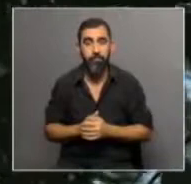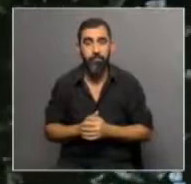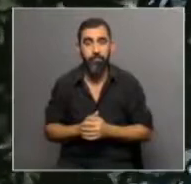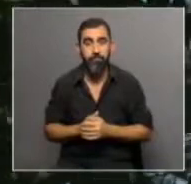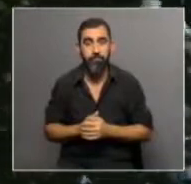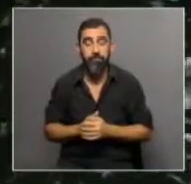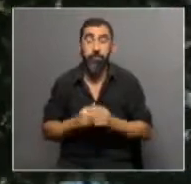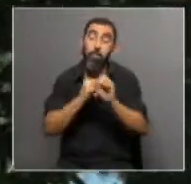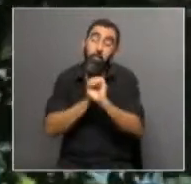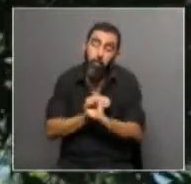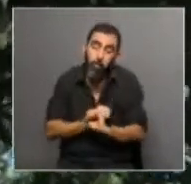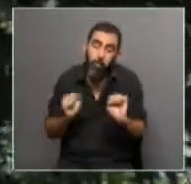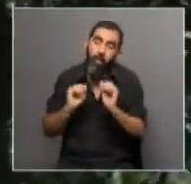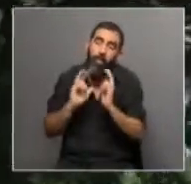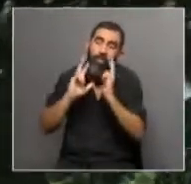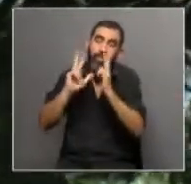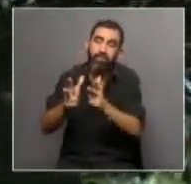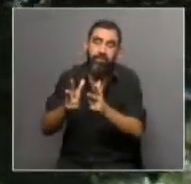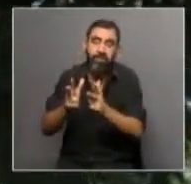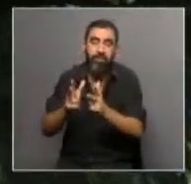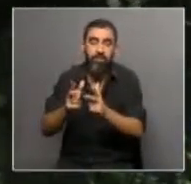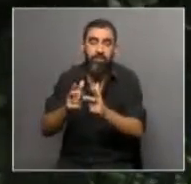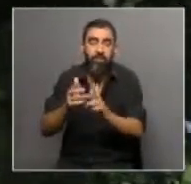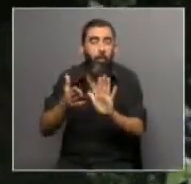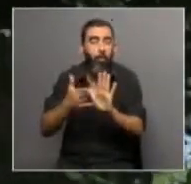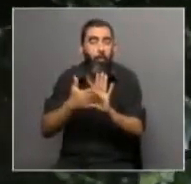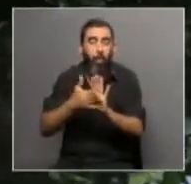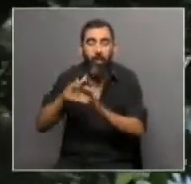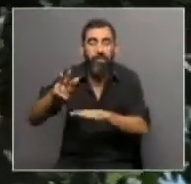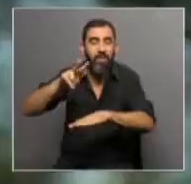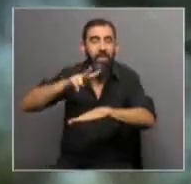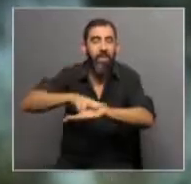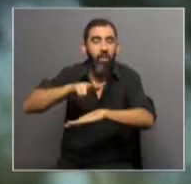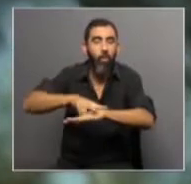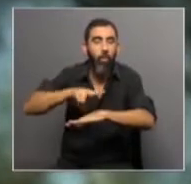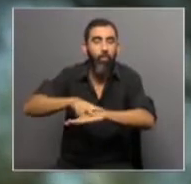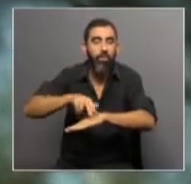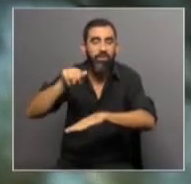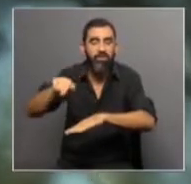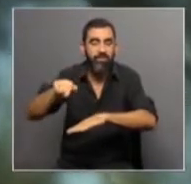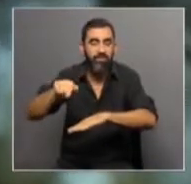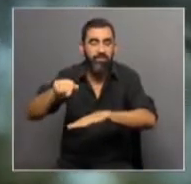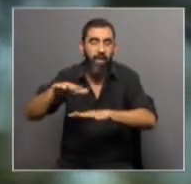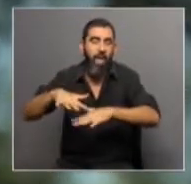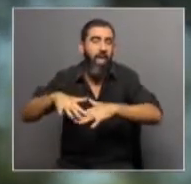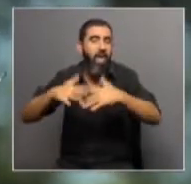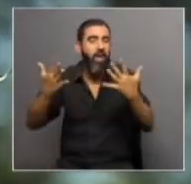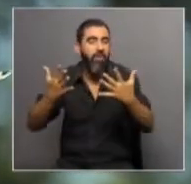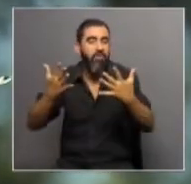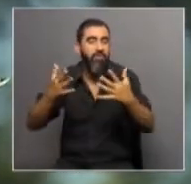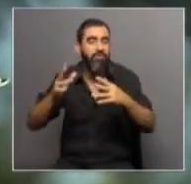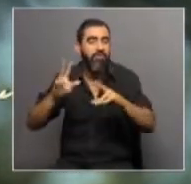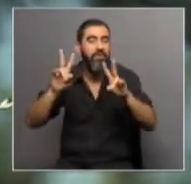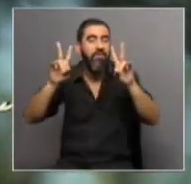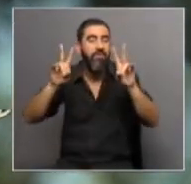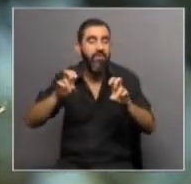Se puede decir que el fundamento de estas recomendaciones fundamentalmente está en algo que tiene un término